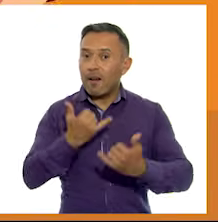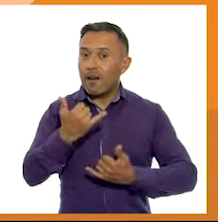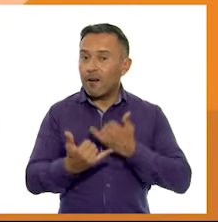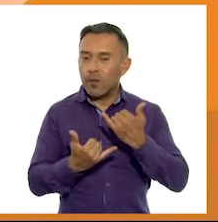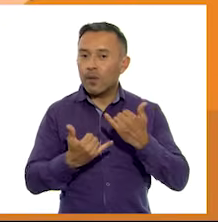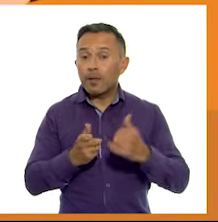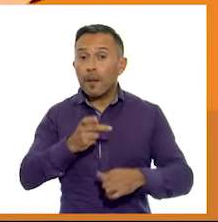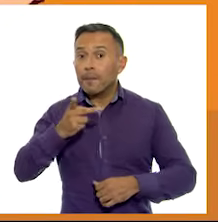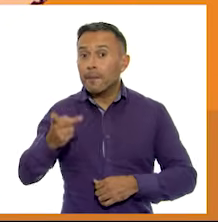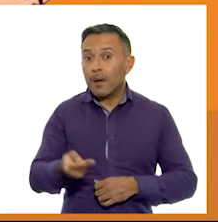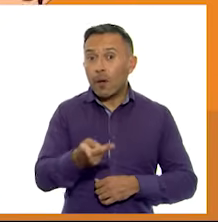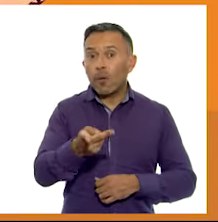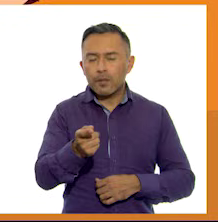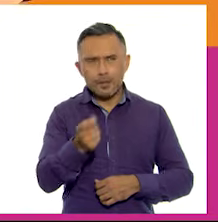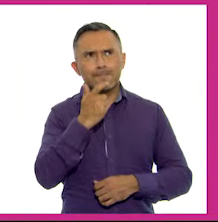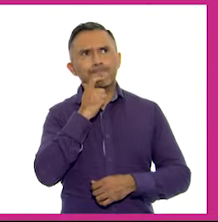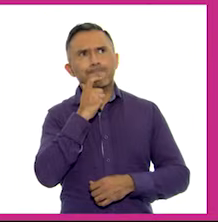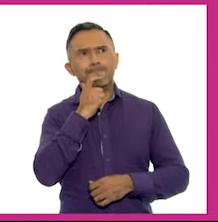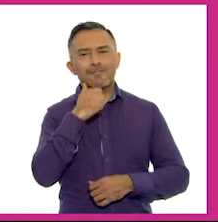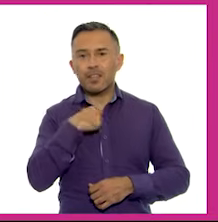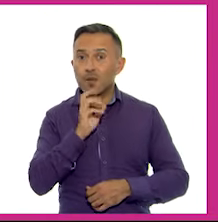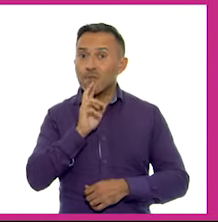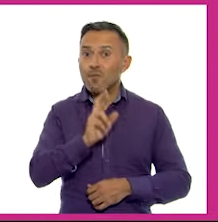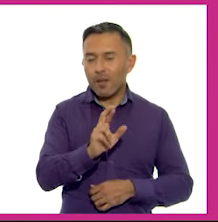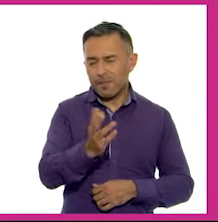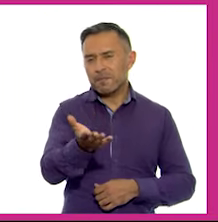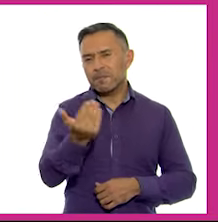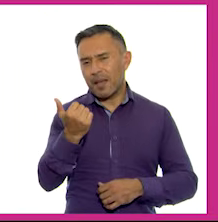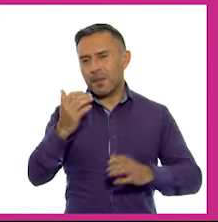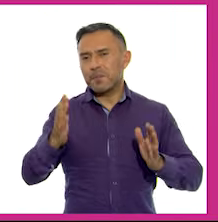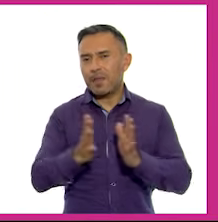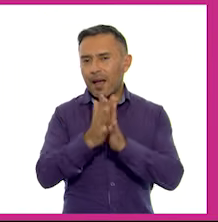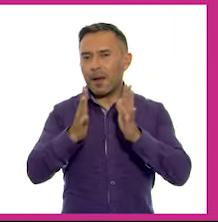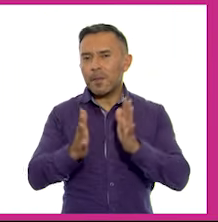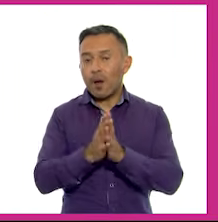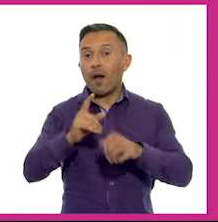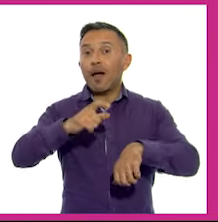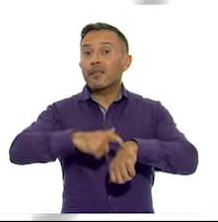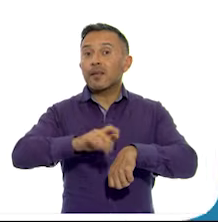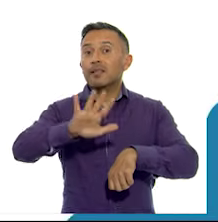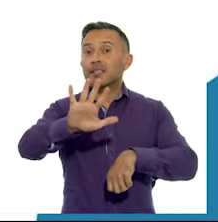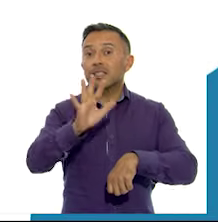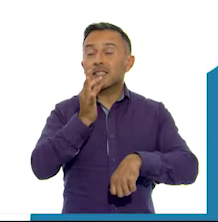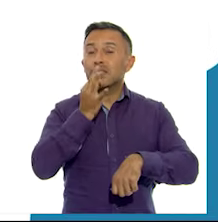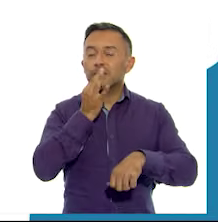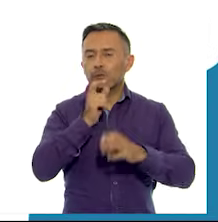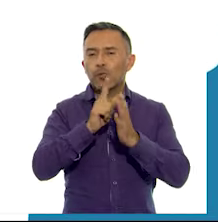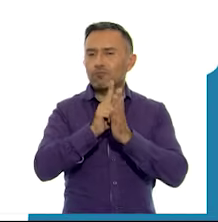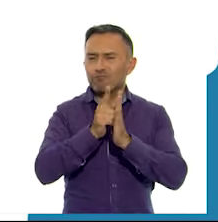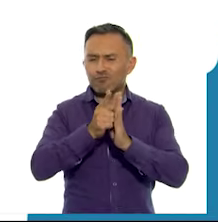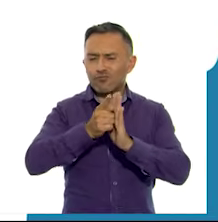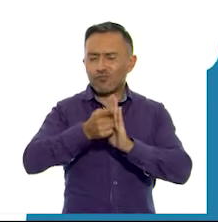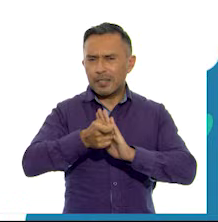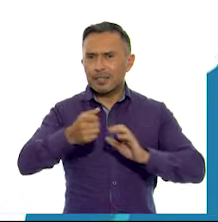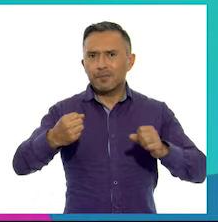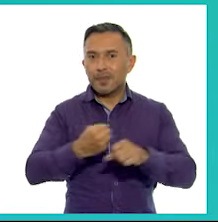la pregunta, ven a participar. Hay 5 segundos, vamos a